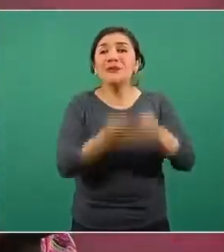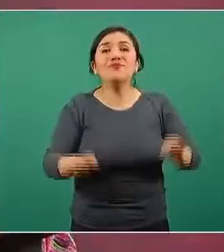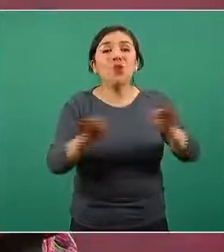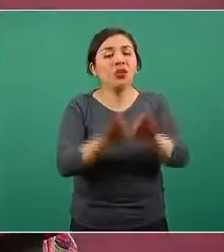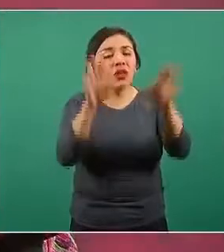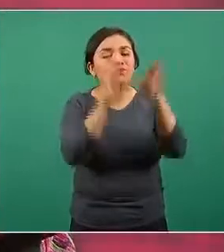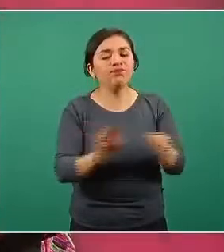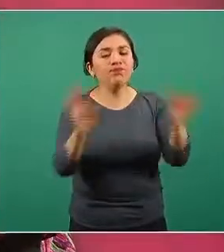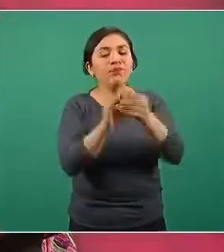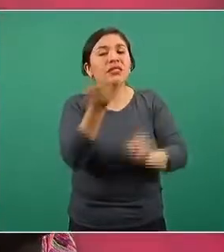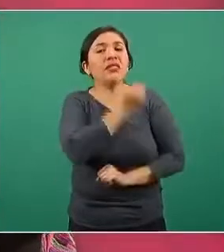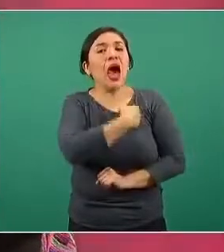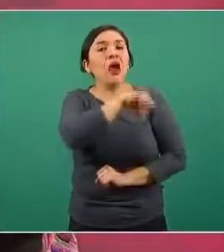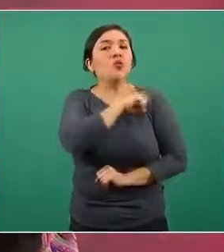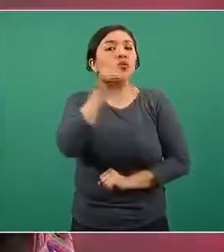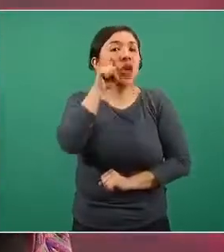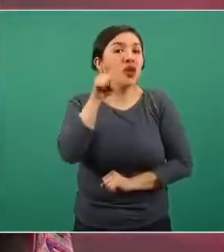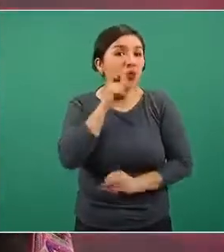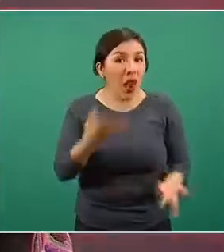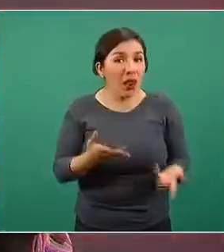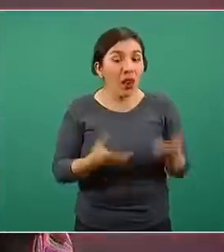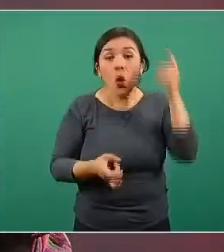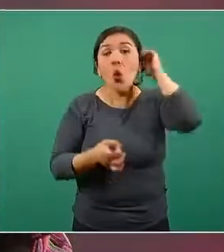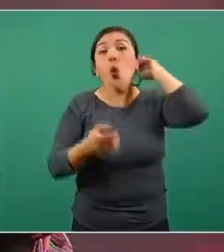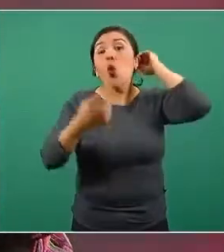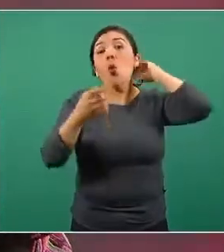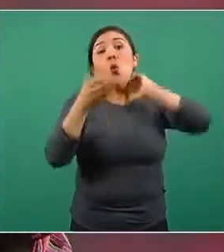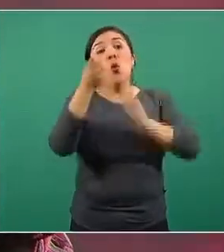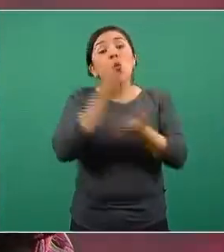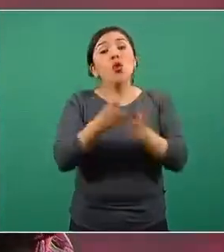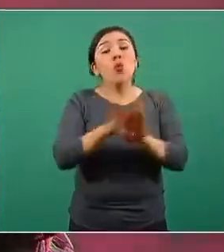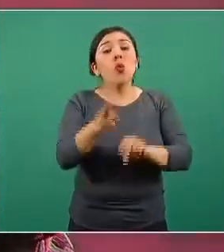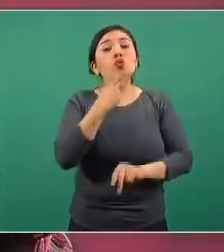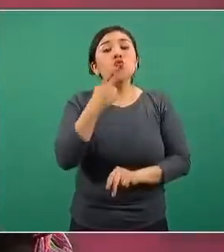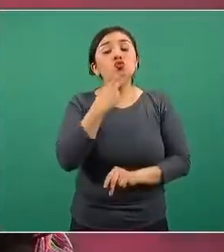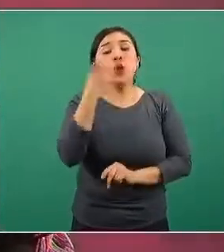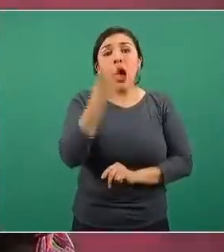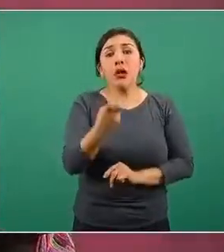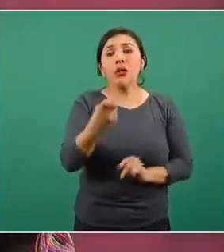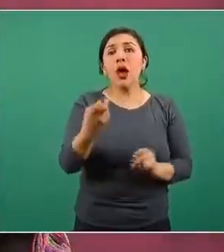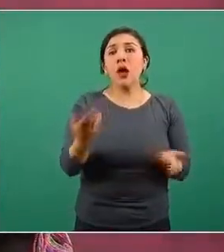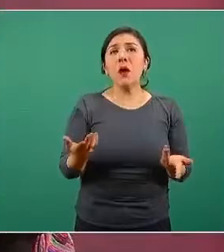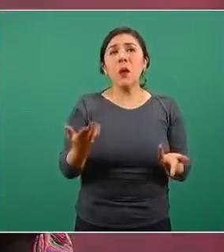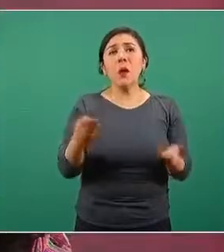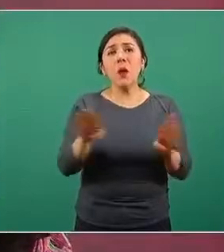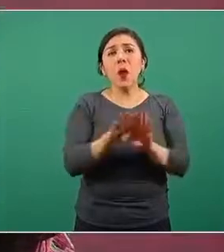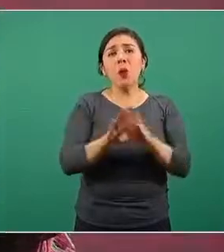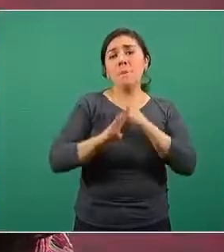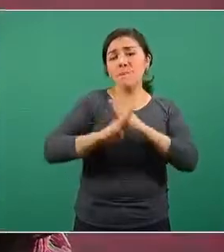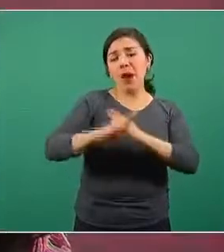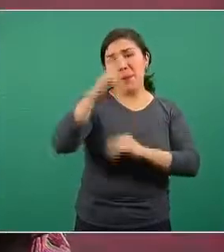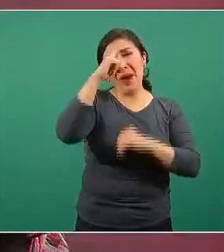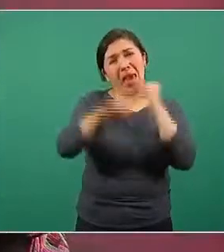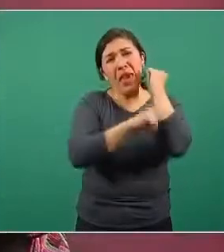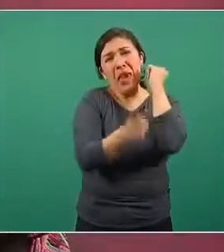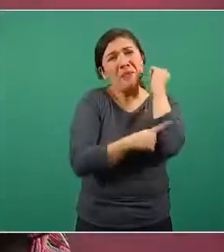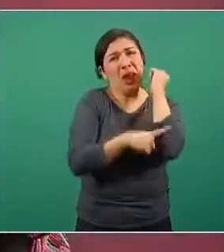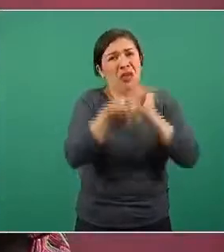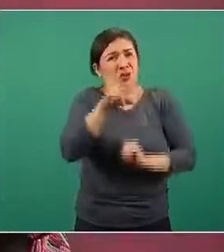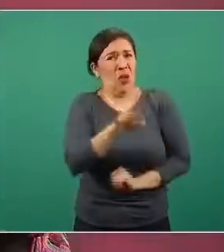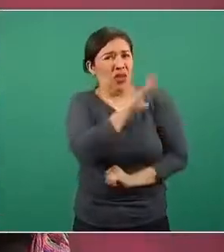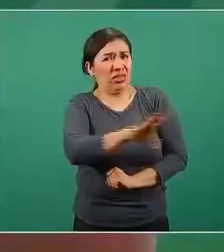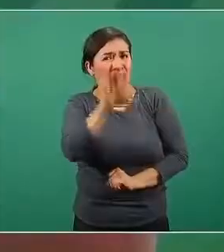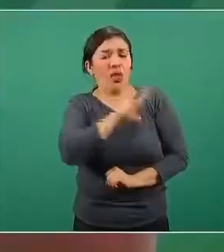de nuestra salud sexual. El no solamente utilizar estos métodos de prevención de embarazo, infecciones de